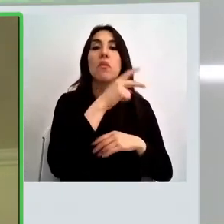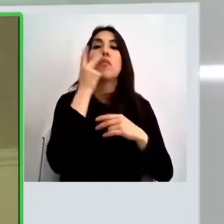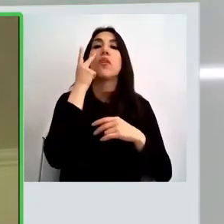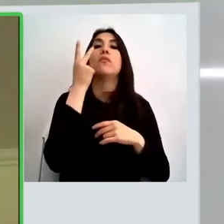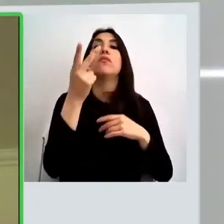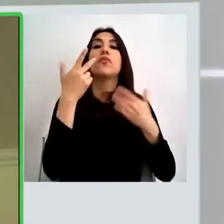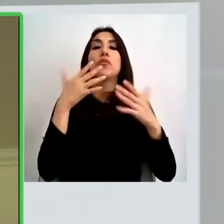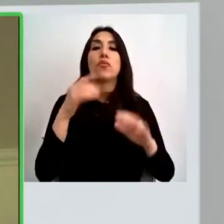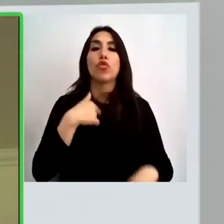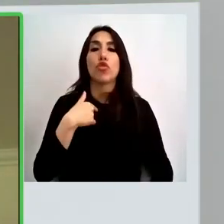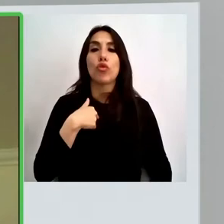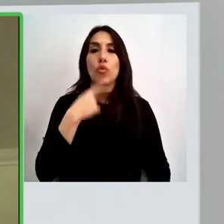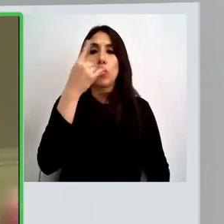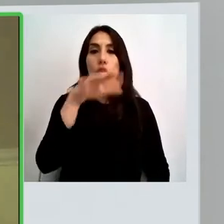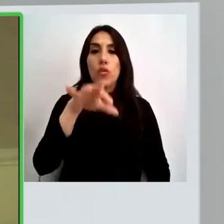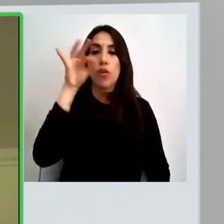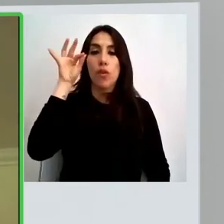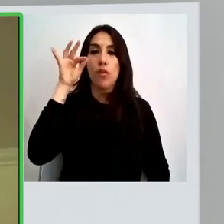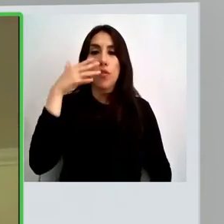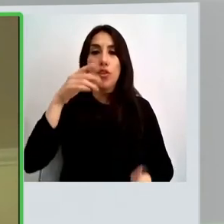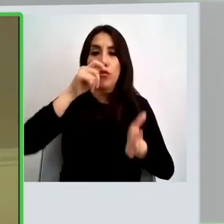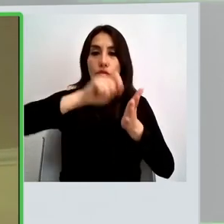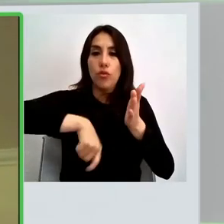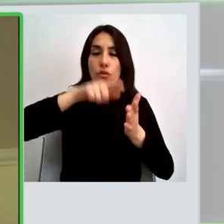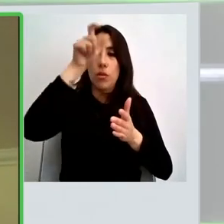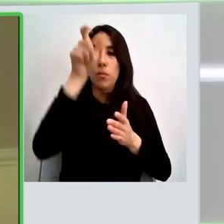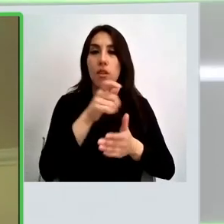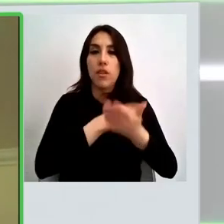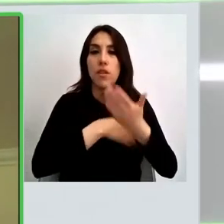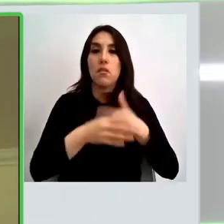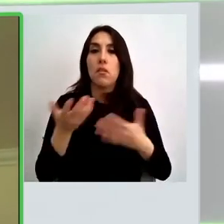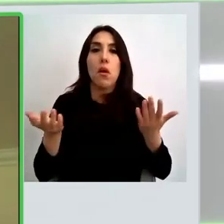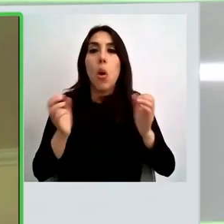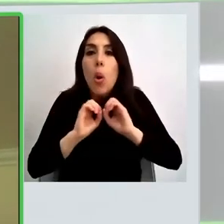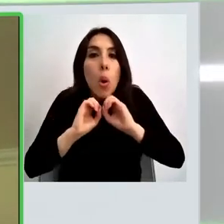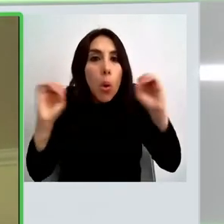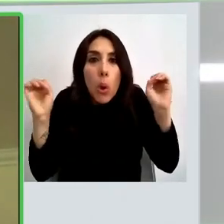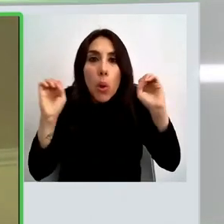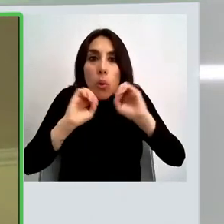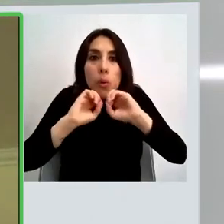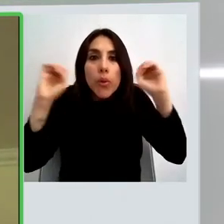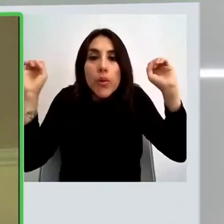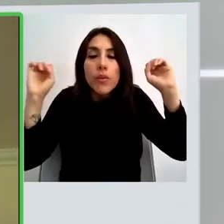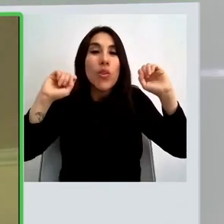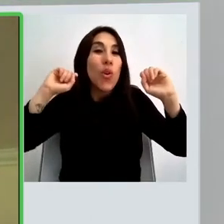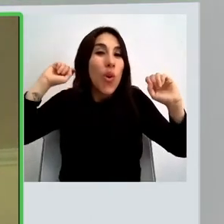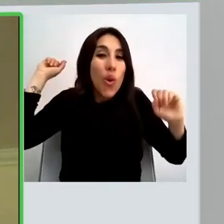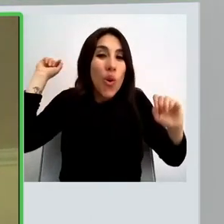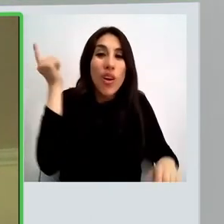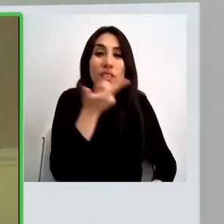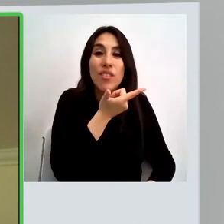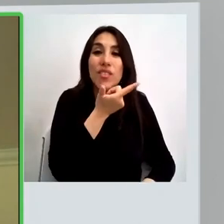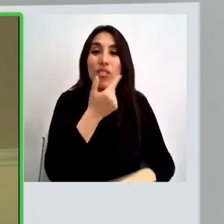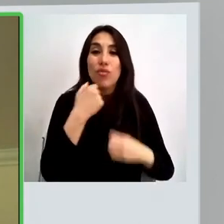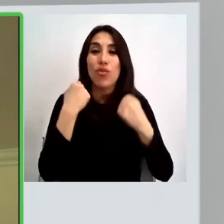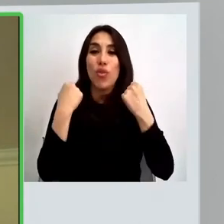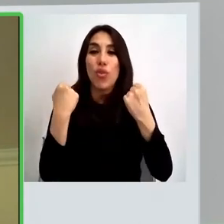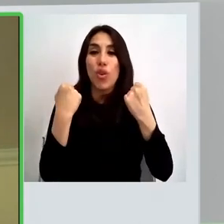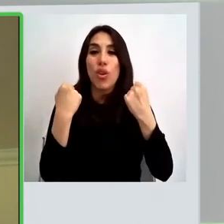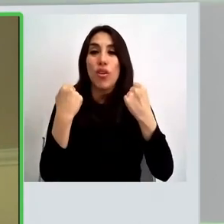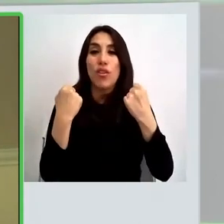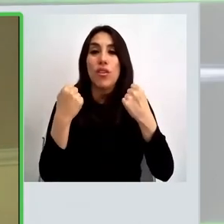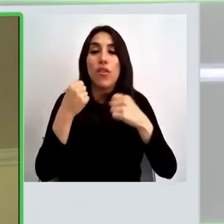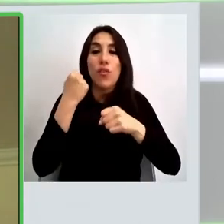como muchos se dieron cuenta que toda la fuerza laboral fue mejor se convirtió a una fuerza lograr